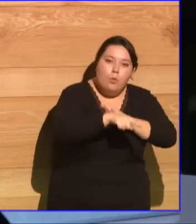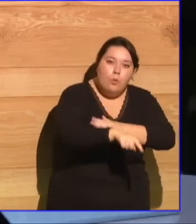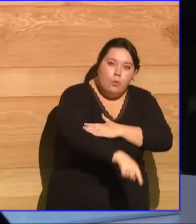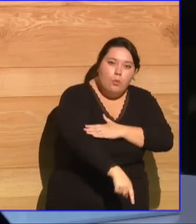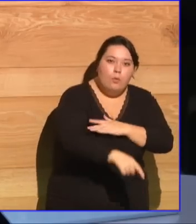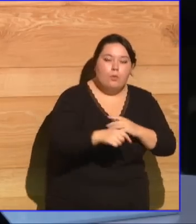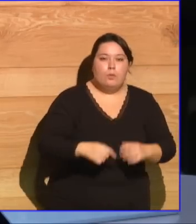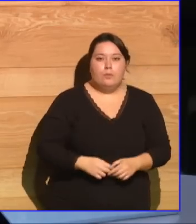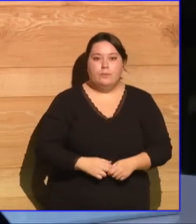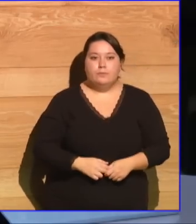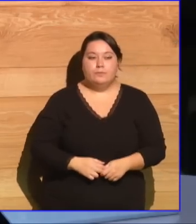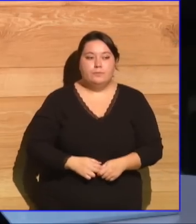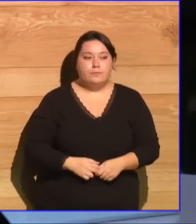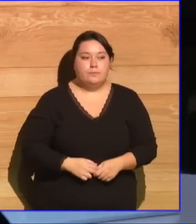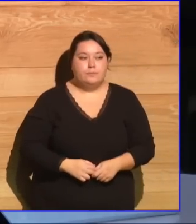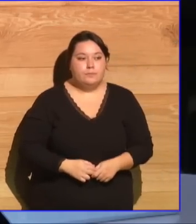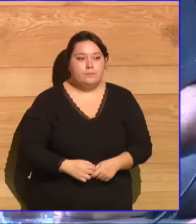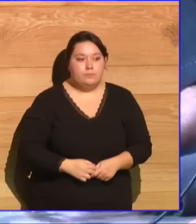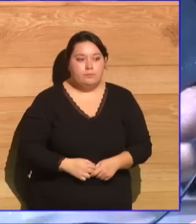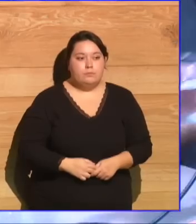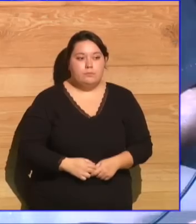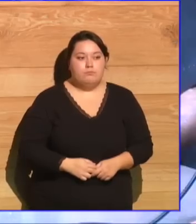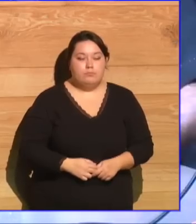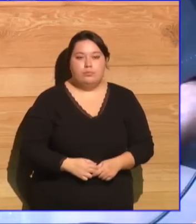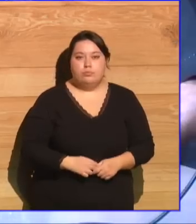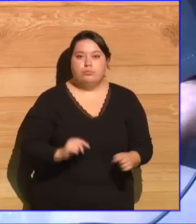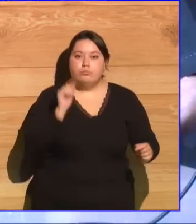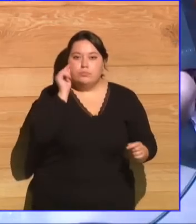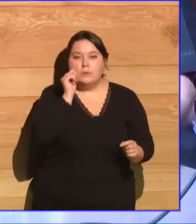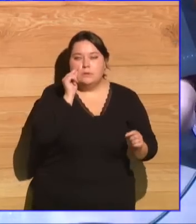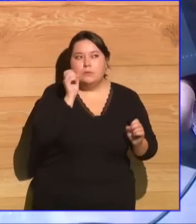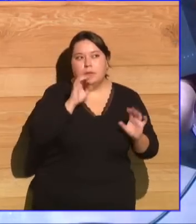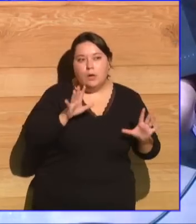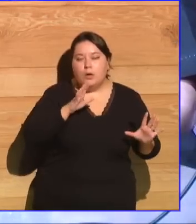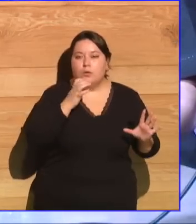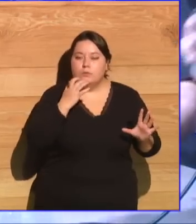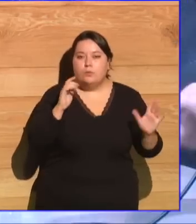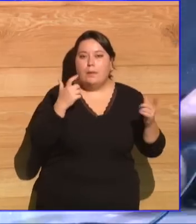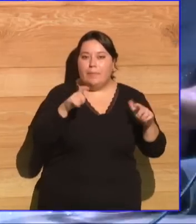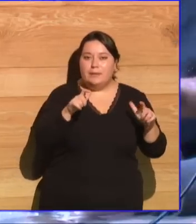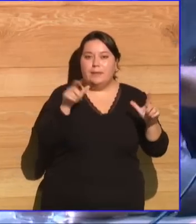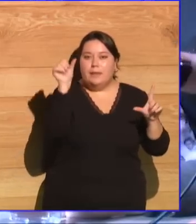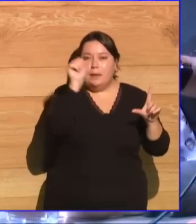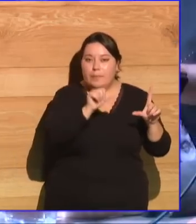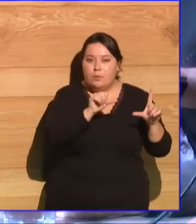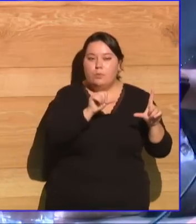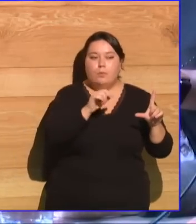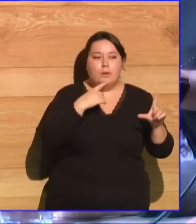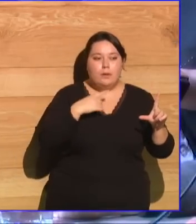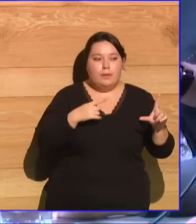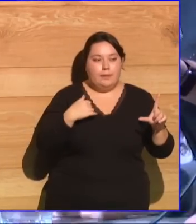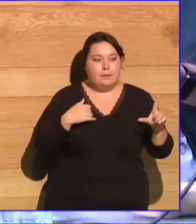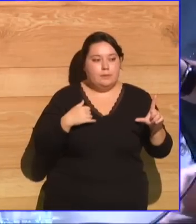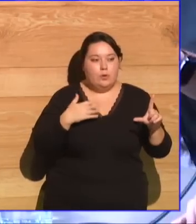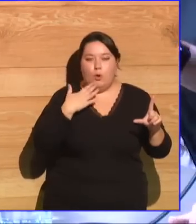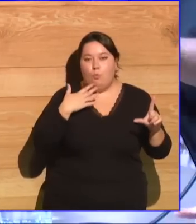eso con ese extrañamiento. Claro, yo creo que se ve bastante bien eso en una de las escenas de la película, que es claramente lo que tú dices, ¿no?